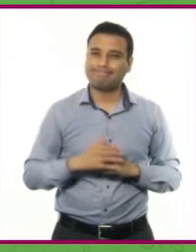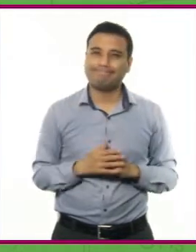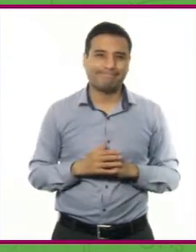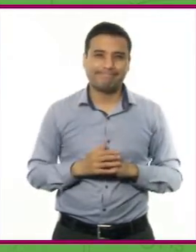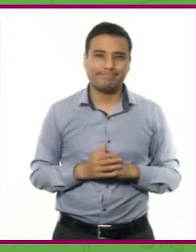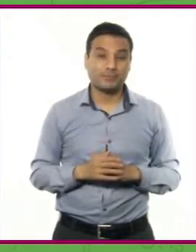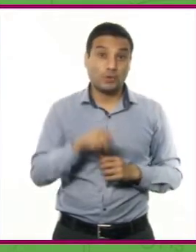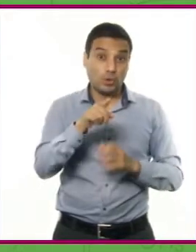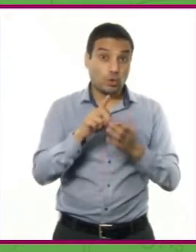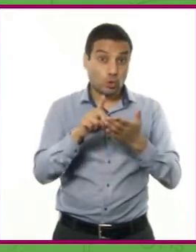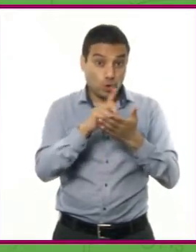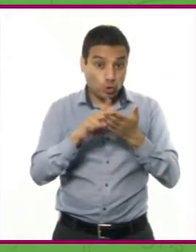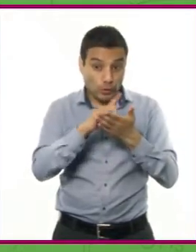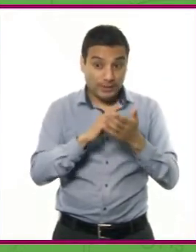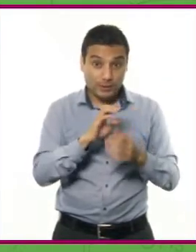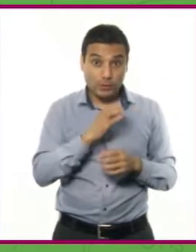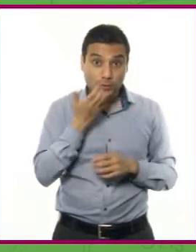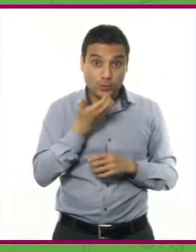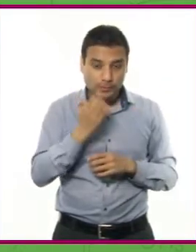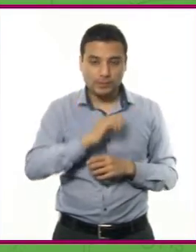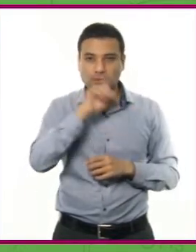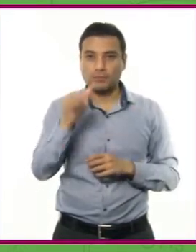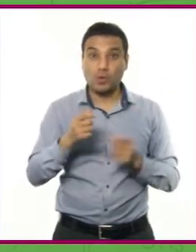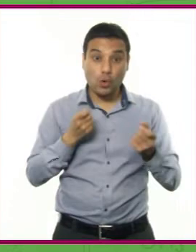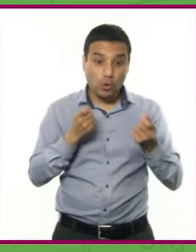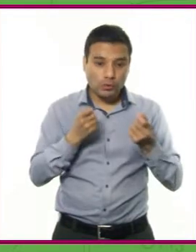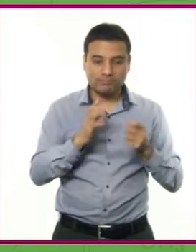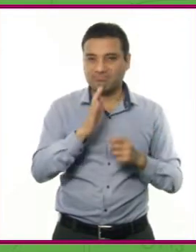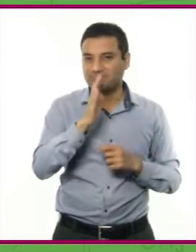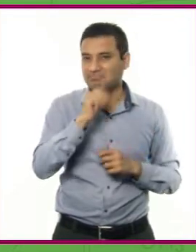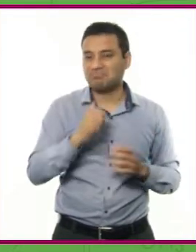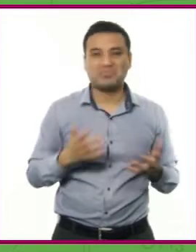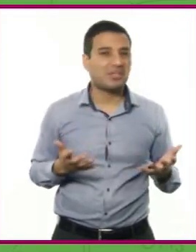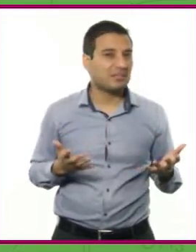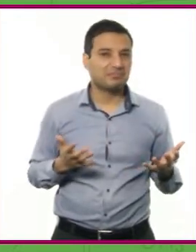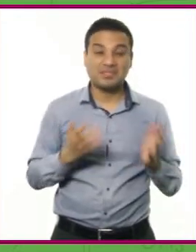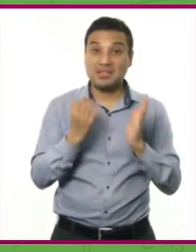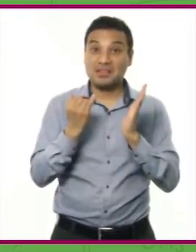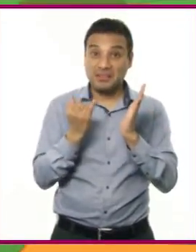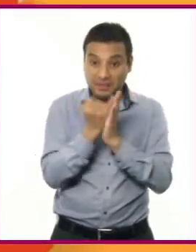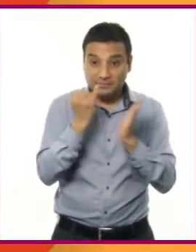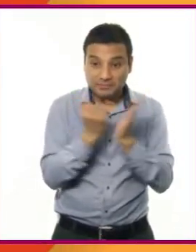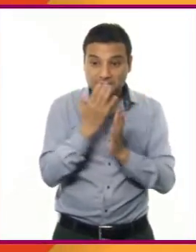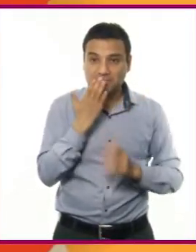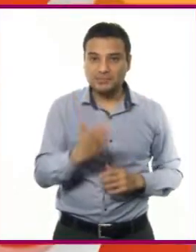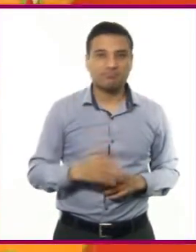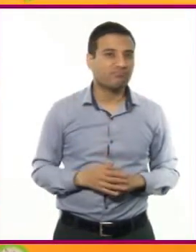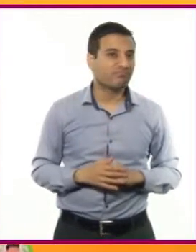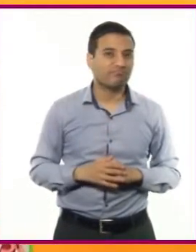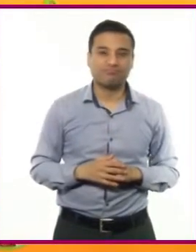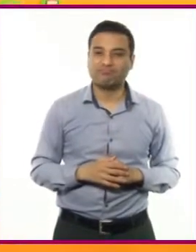consumo crónico de drogas deteriora el autocontrol y la capacidad de tomar decisiones adecuadas.